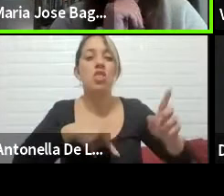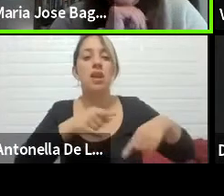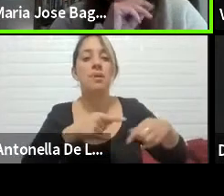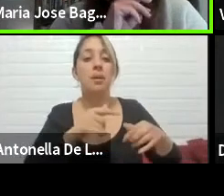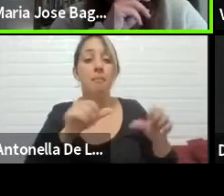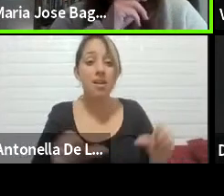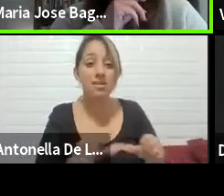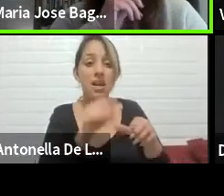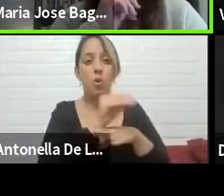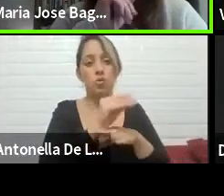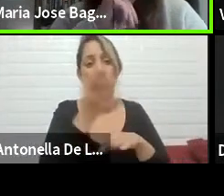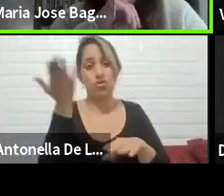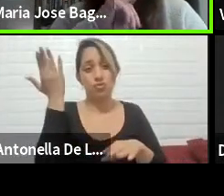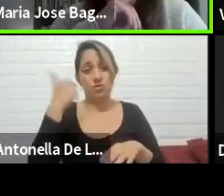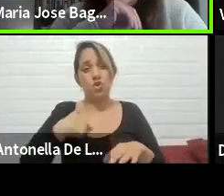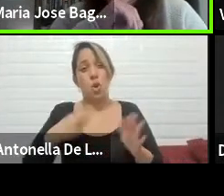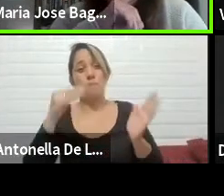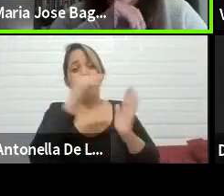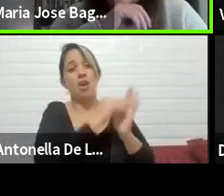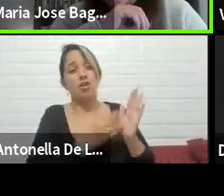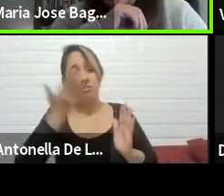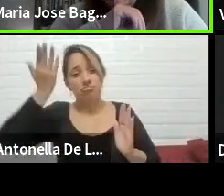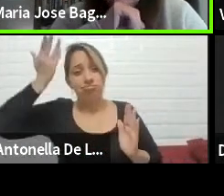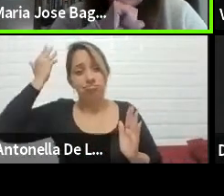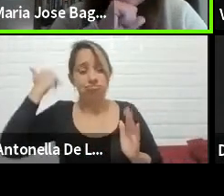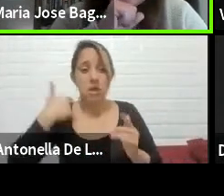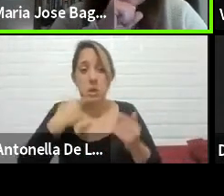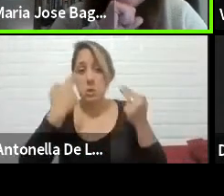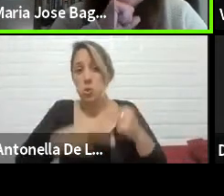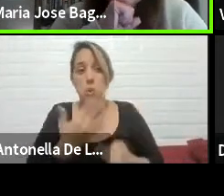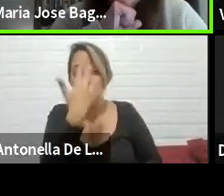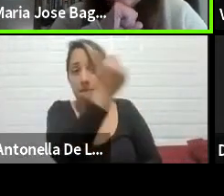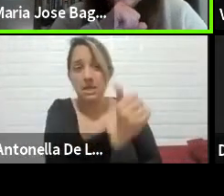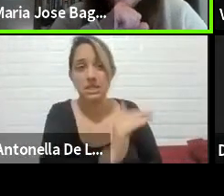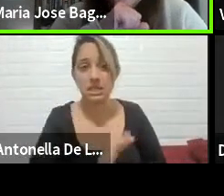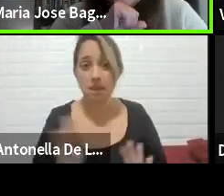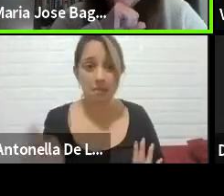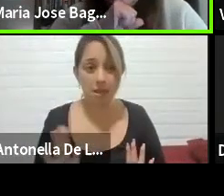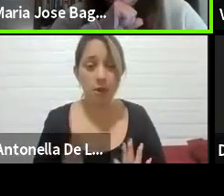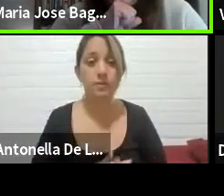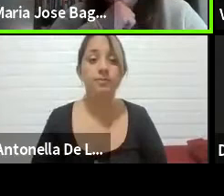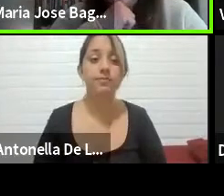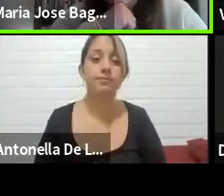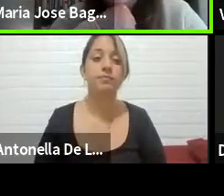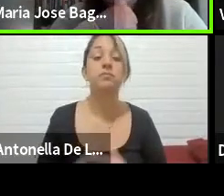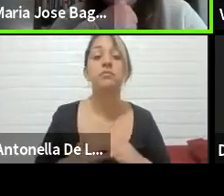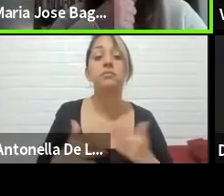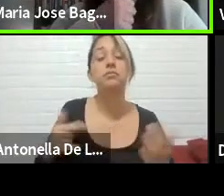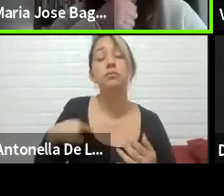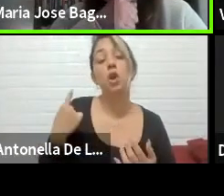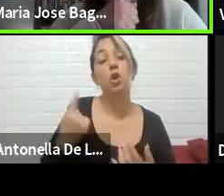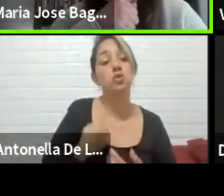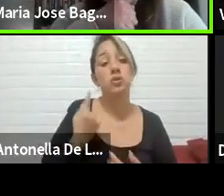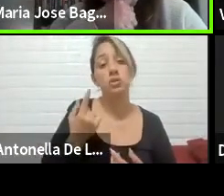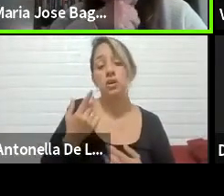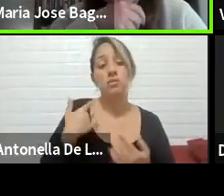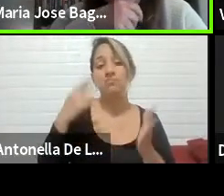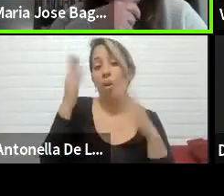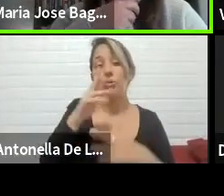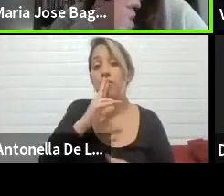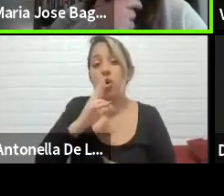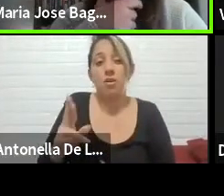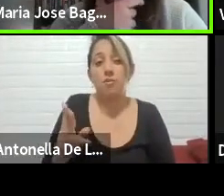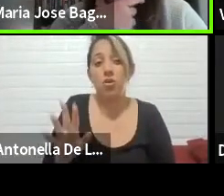llamado. En realidad nosotros en este caso no estamos en condiciones de dar esa respuesta porque lo que estamos haciendo